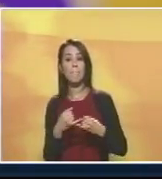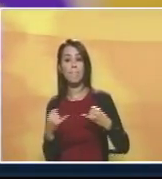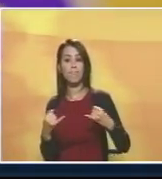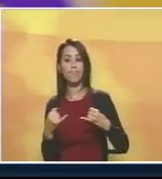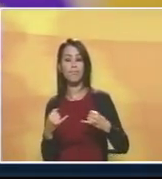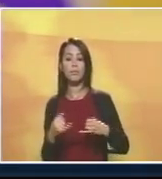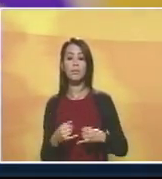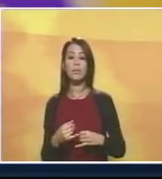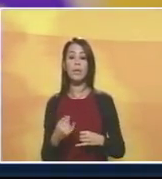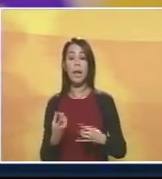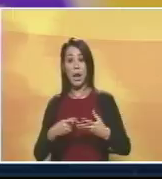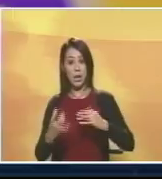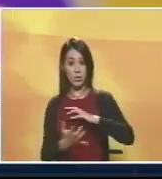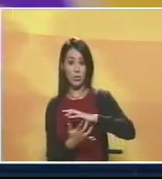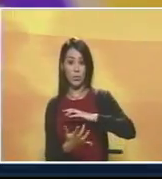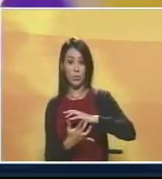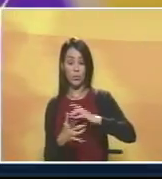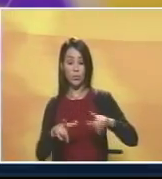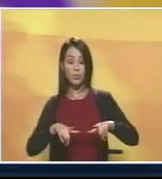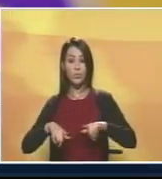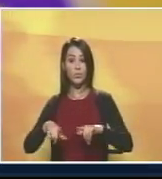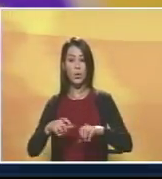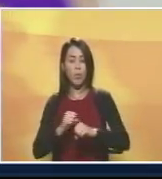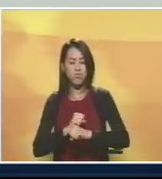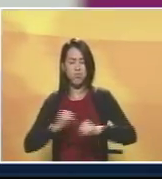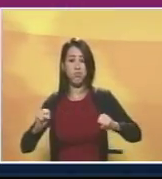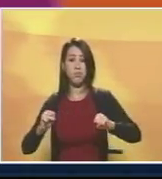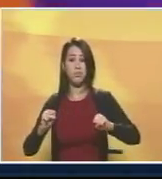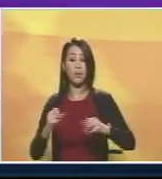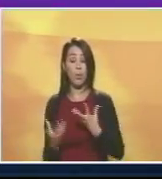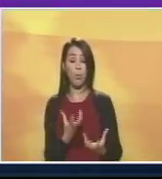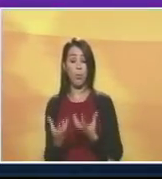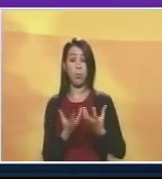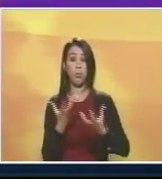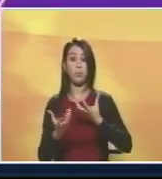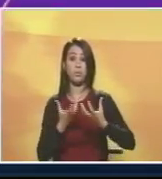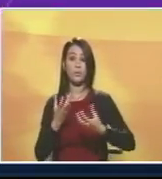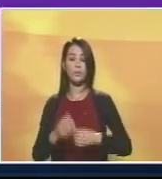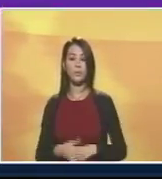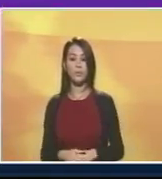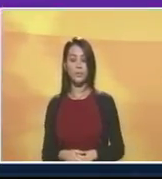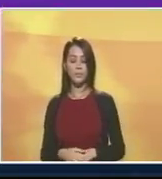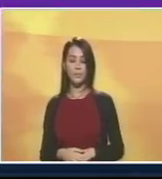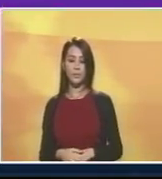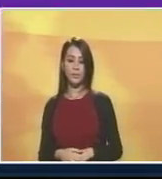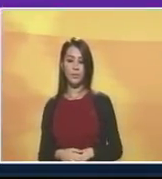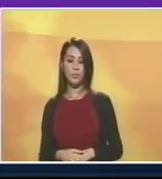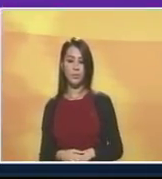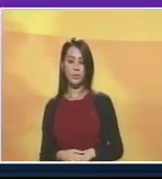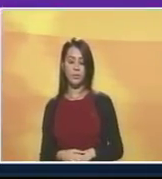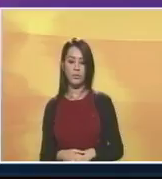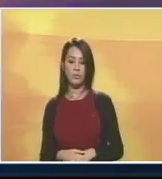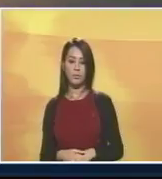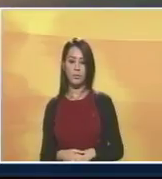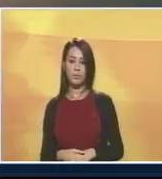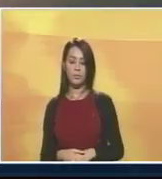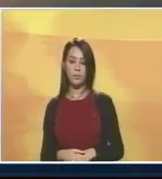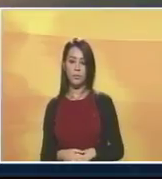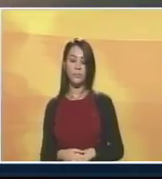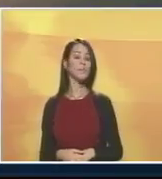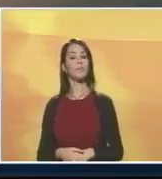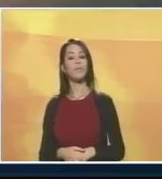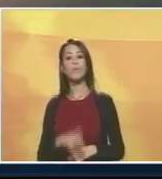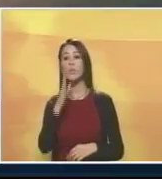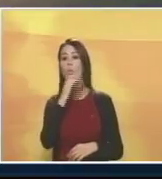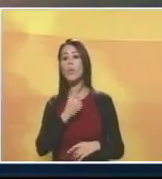sobrecarga, el transformador explota y produce un incendio, causando el daño, que dejó